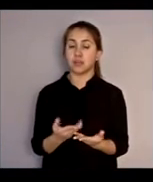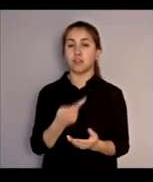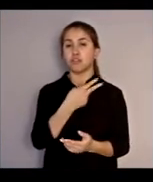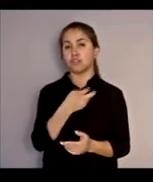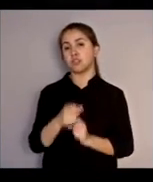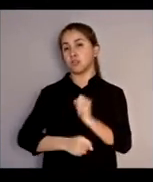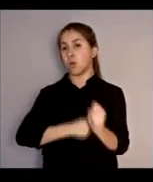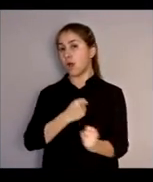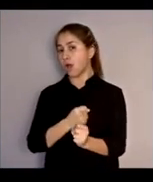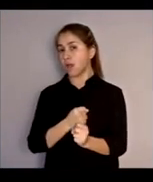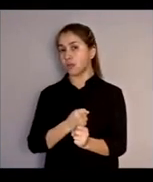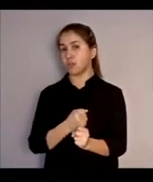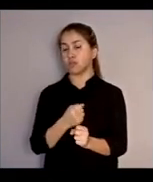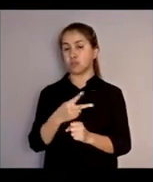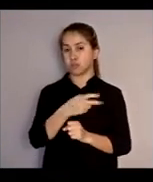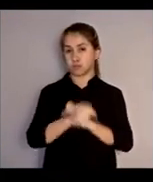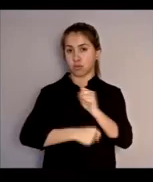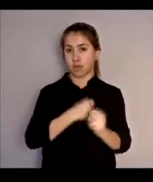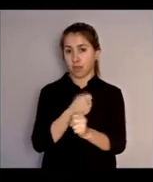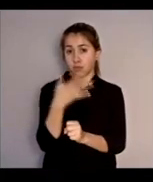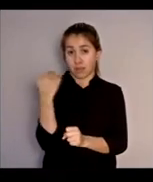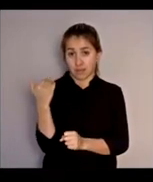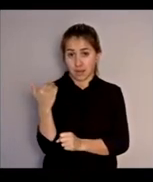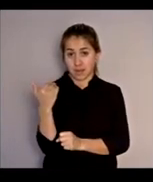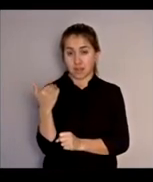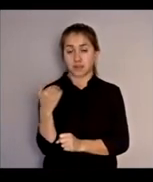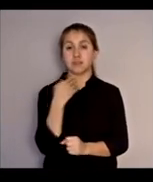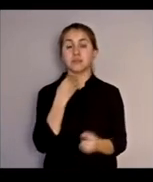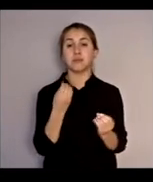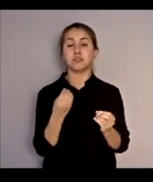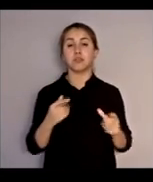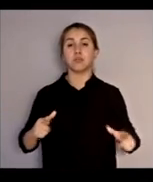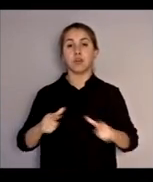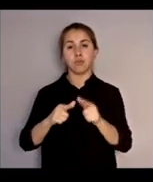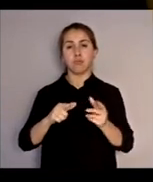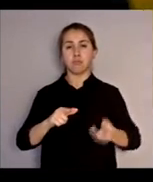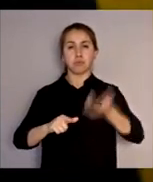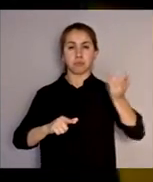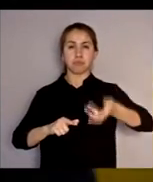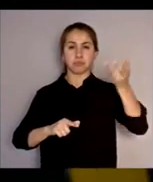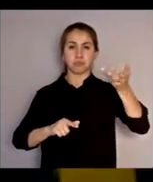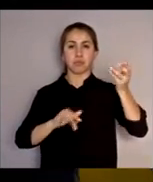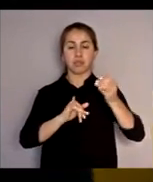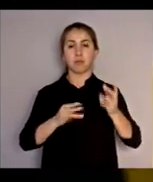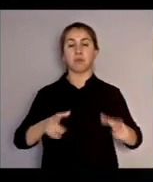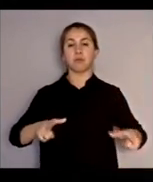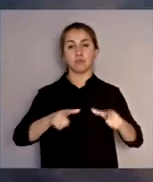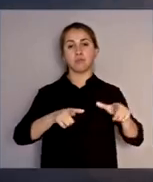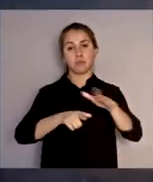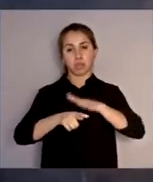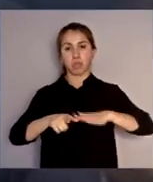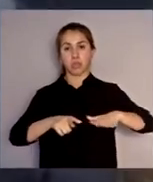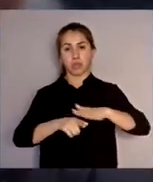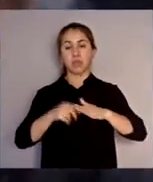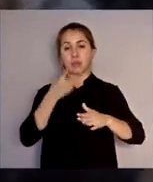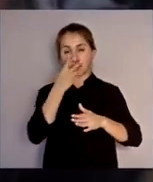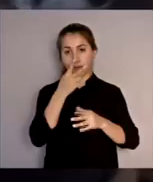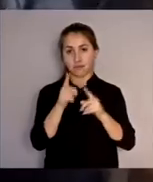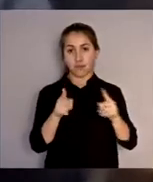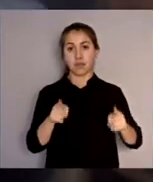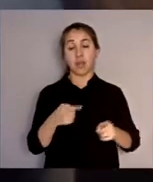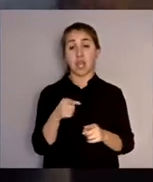300 años, 200 años atrás. ¿No es cierto? Ocurrieron estas erupciones y después se formó una tierra vegetal arriba. Ya, ahí están los, ¿no es